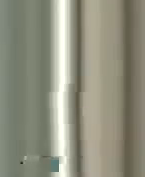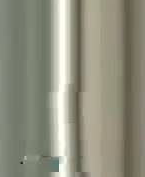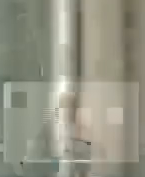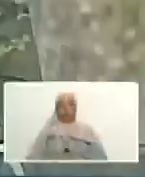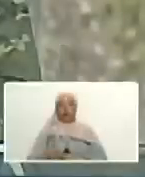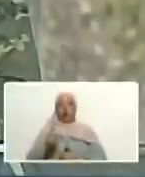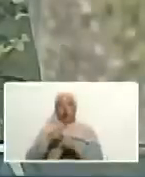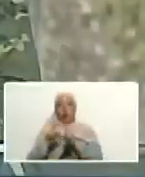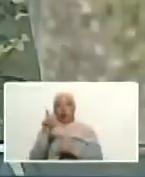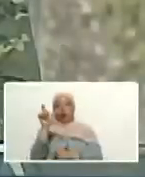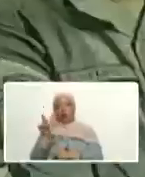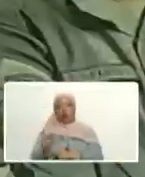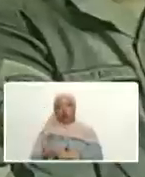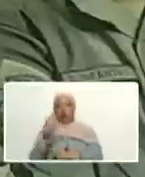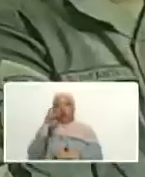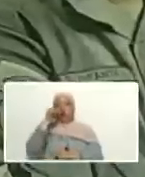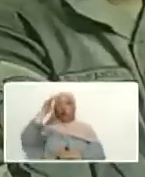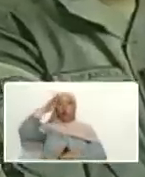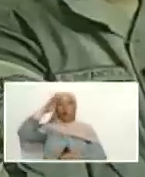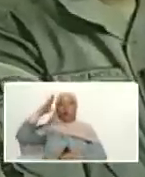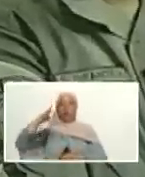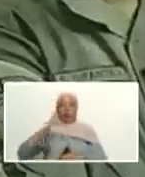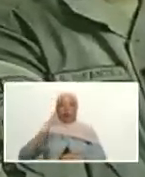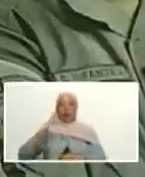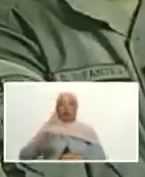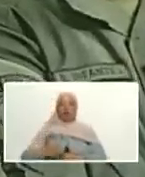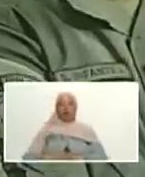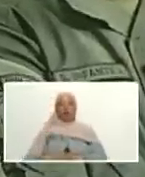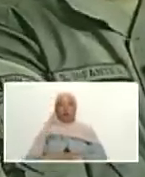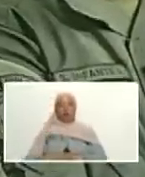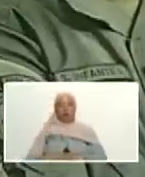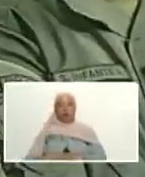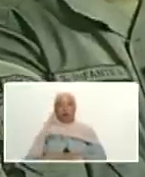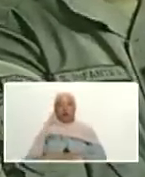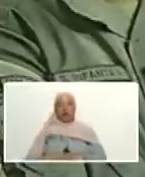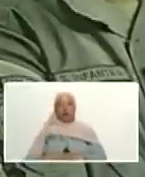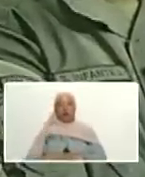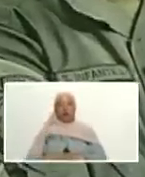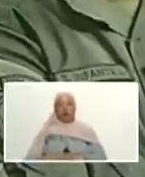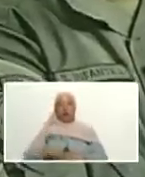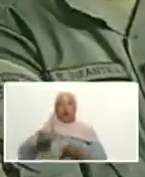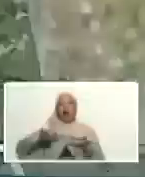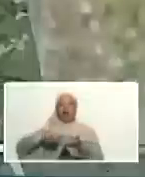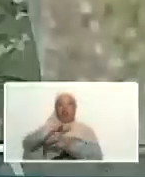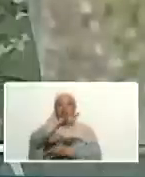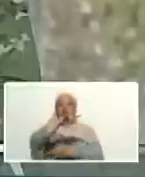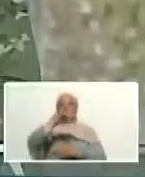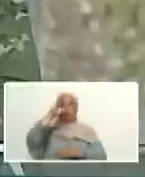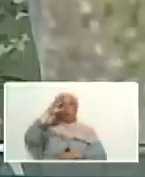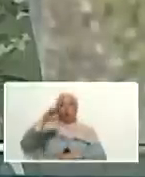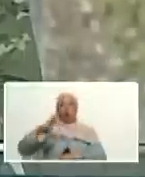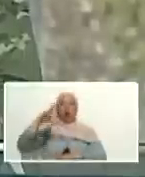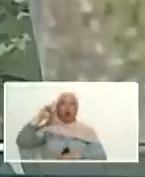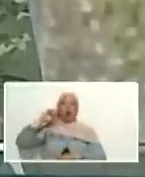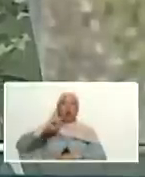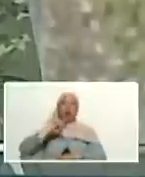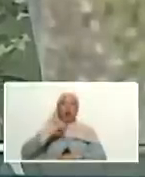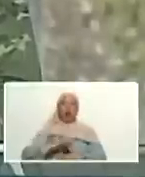General Santiago Alejandro Infante y Triago, comandante general de la Aviación Militar Bolivariana.